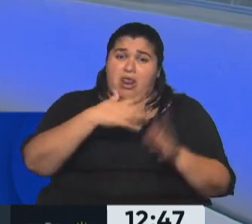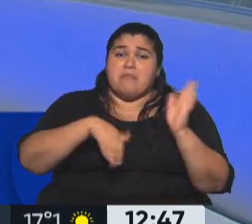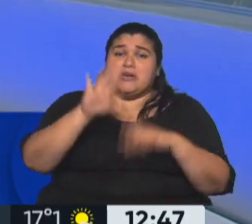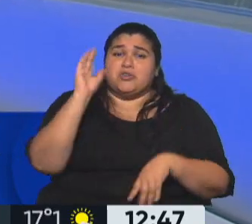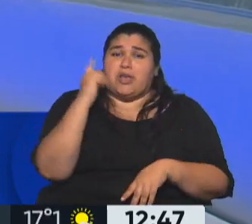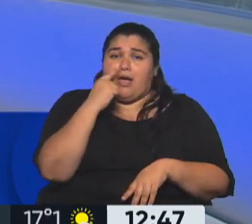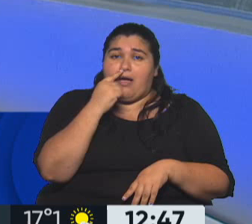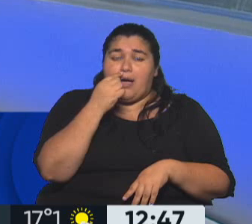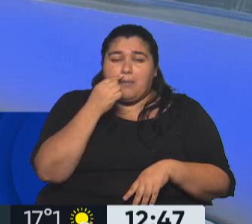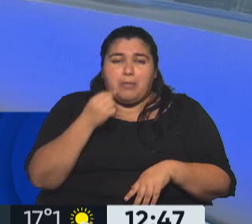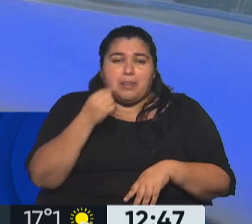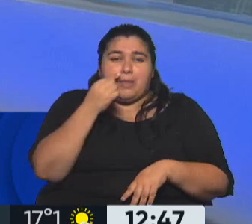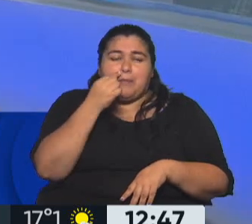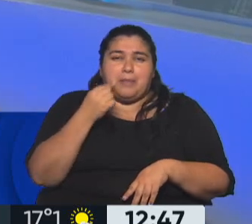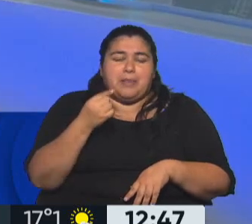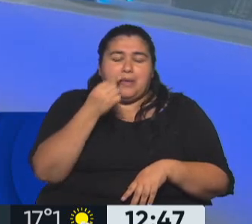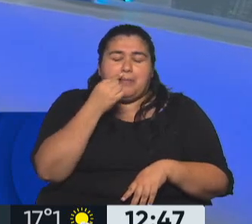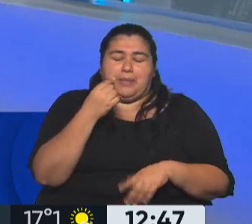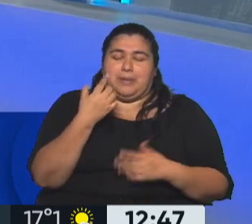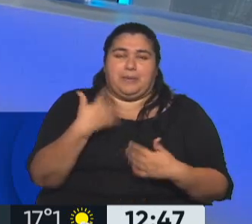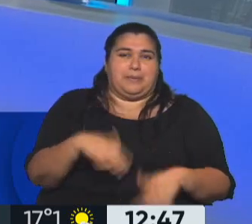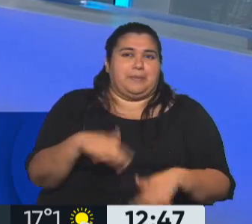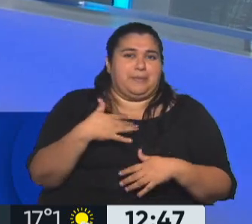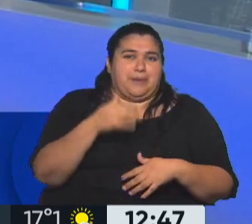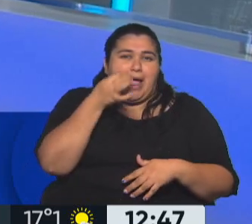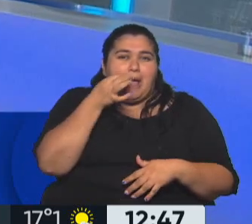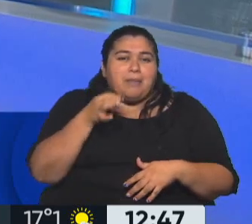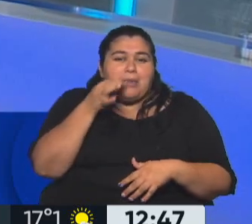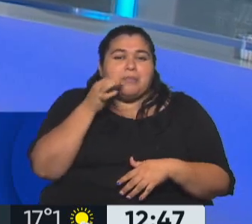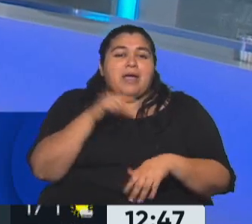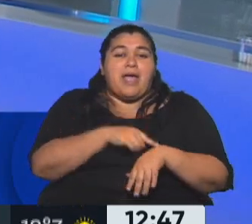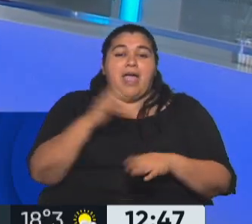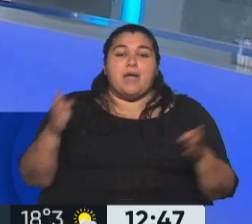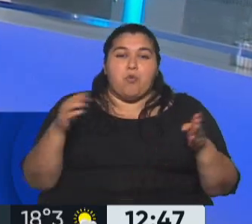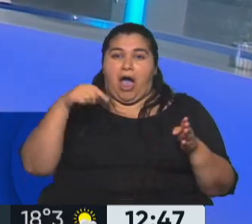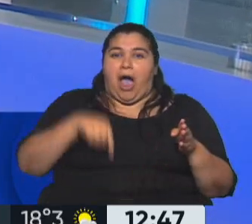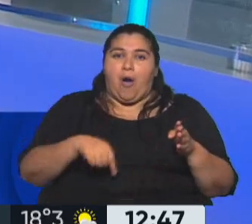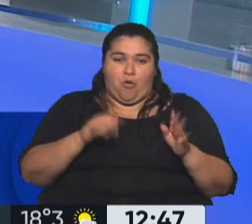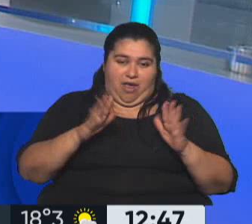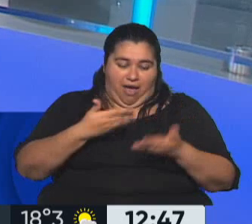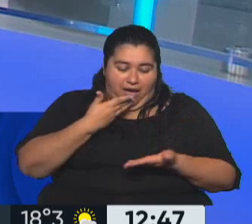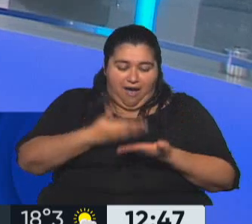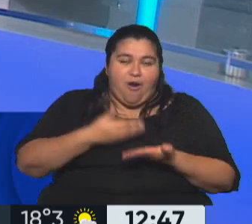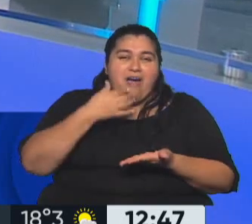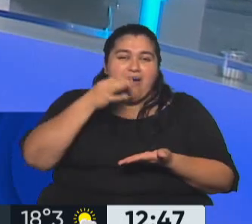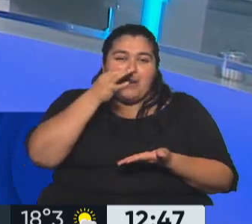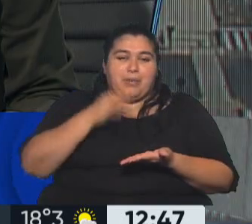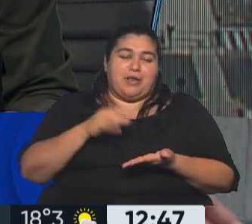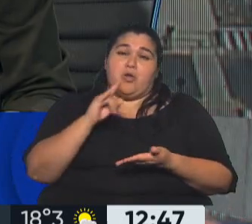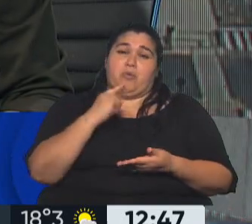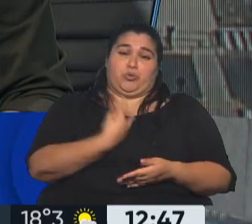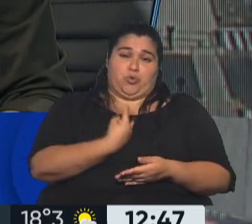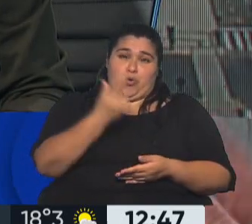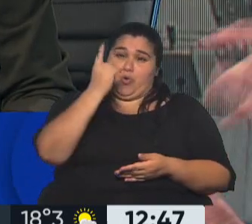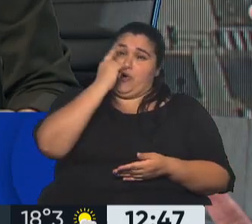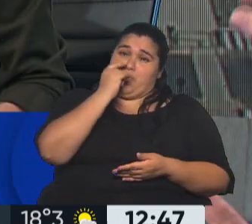famosa gotera nasal. Te caen gotitas de la nariz, Sí, empieza mira la acá, época de la... mira, No, mira. ahora no porque me automediqué. Está Muy